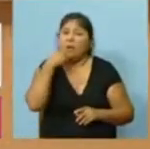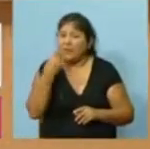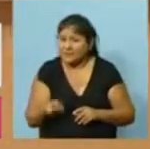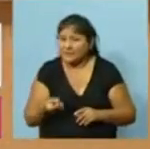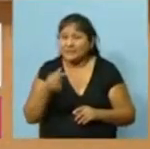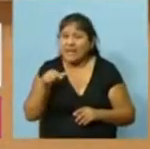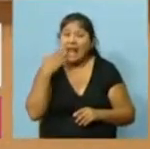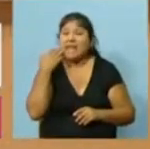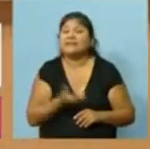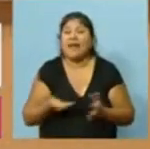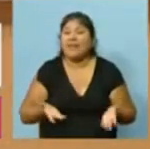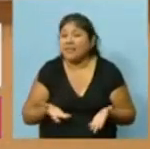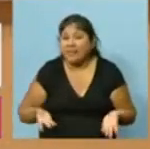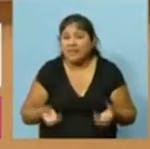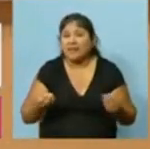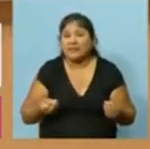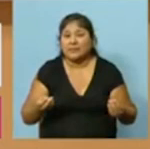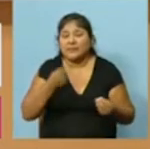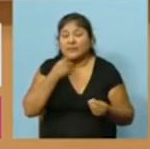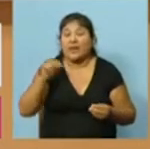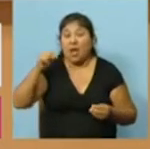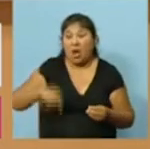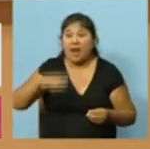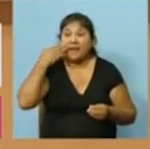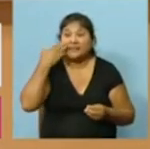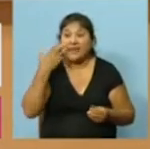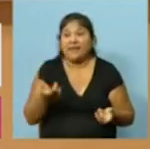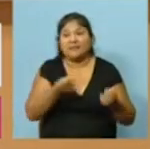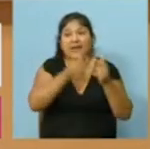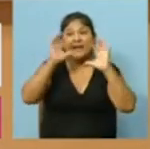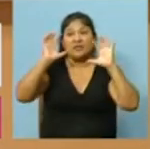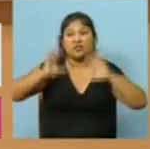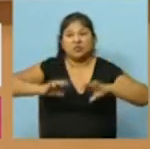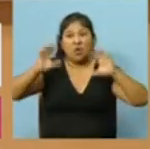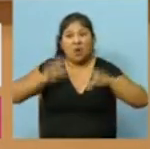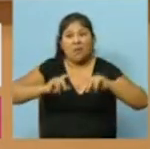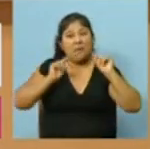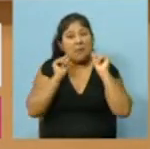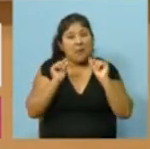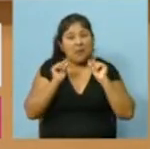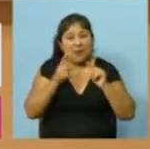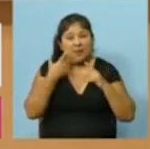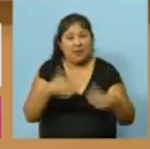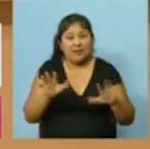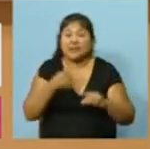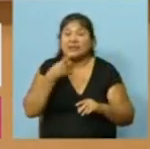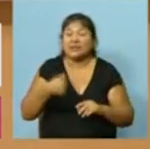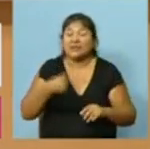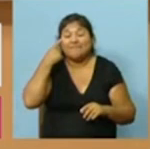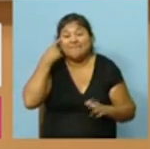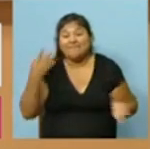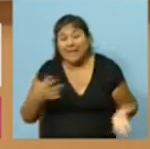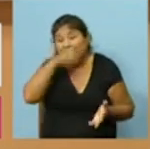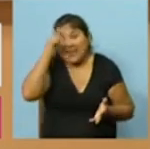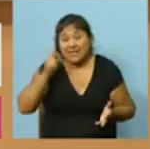por eso eso en el trato de manejarme con él con el servicio metereológico pero yo lo vuelvo a repetir ayer no